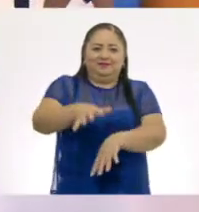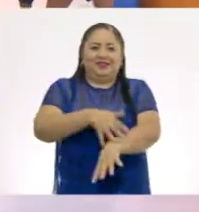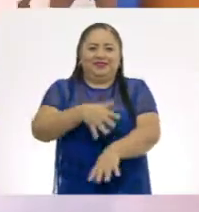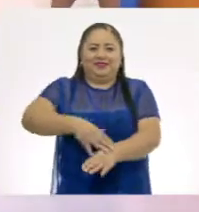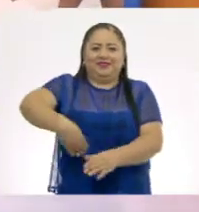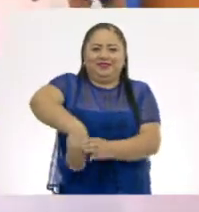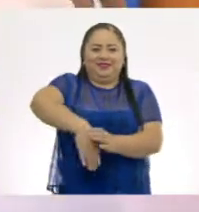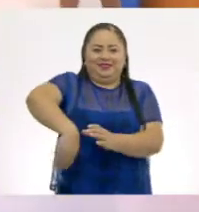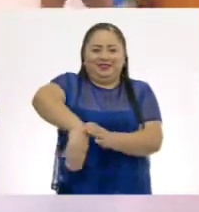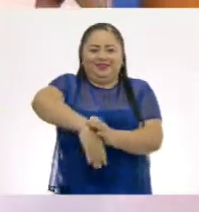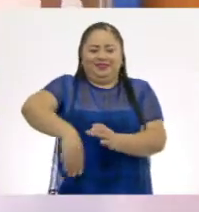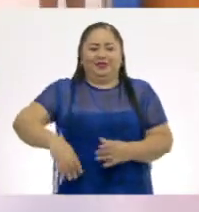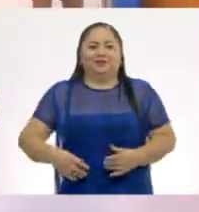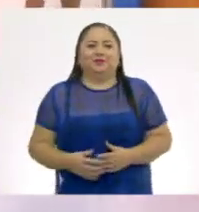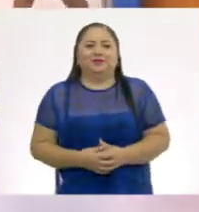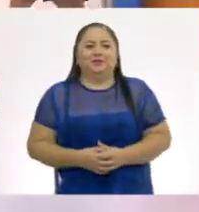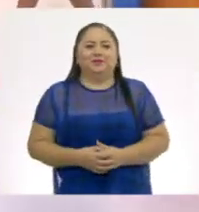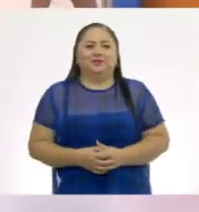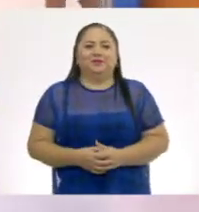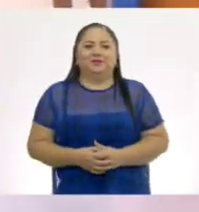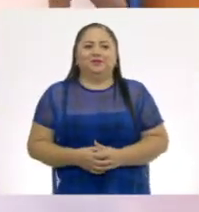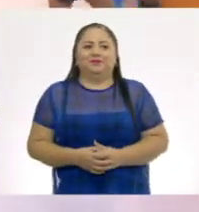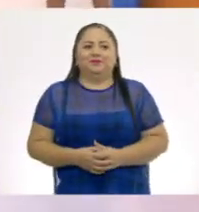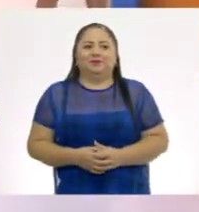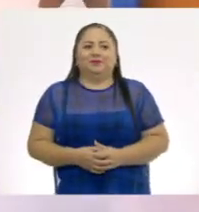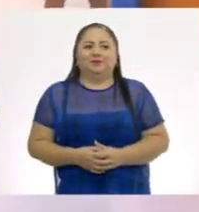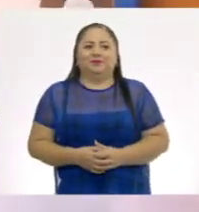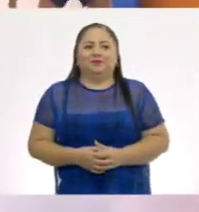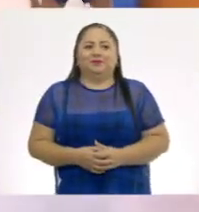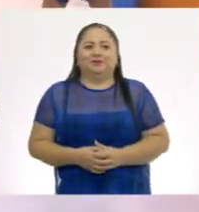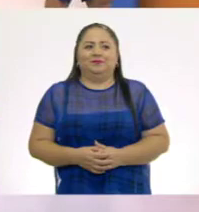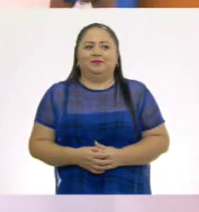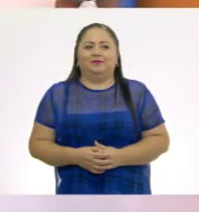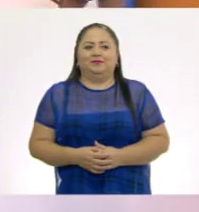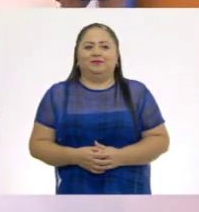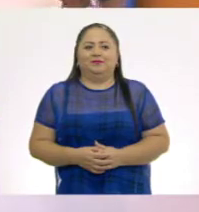Y saltando.